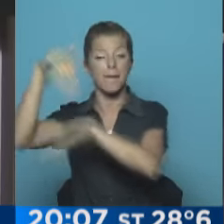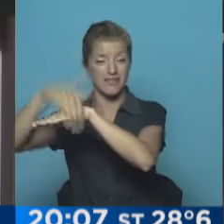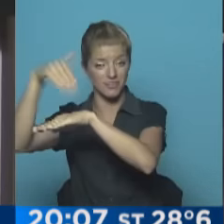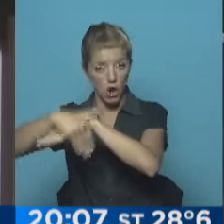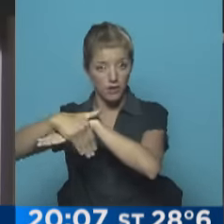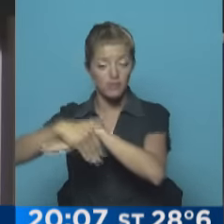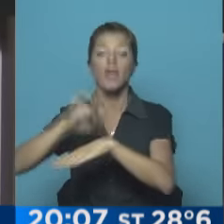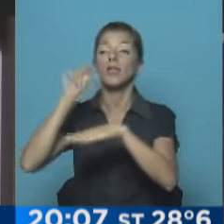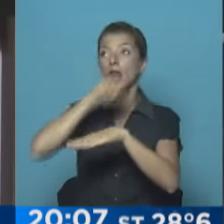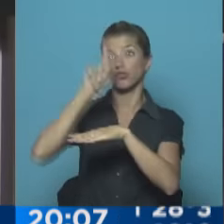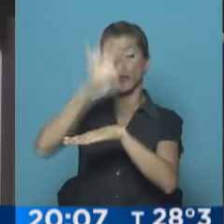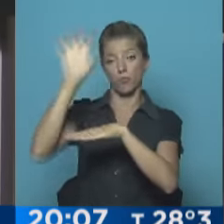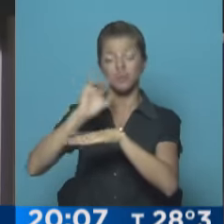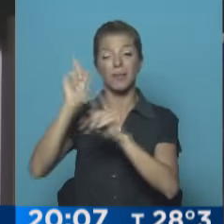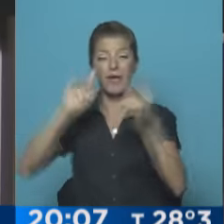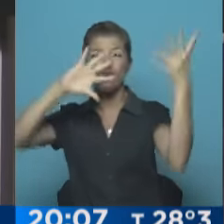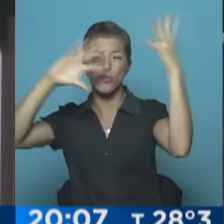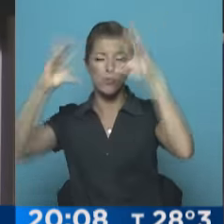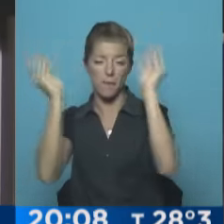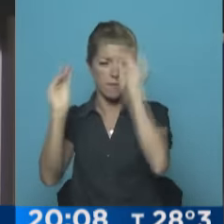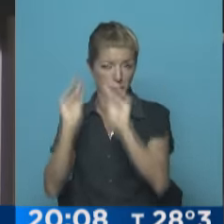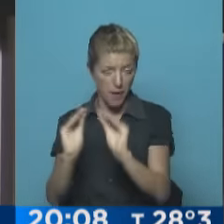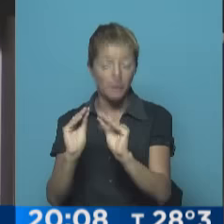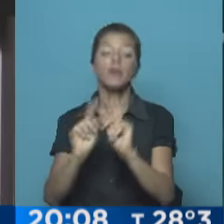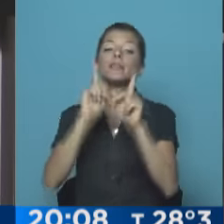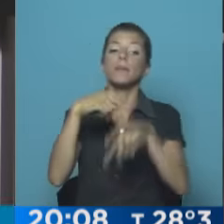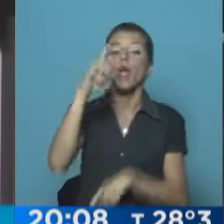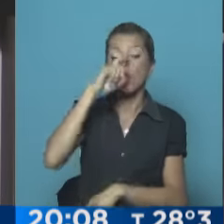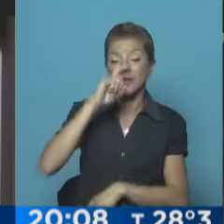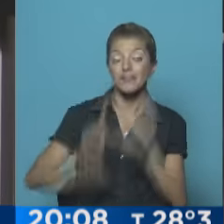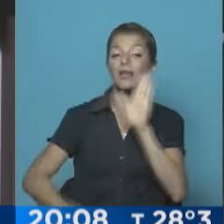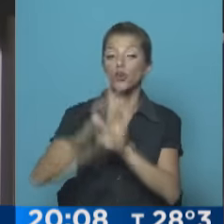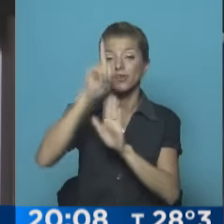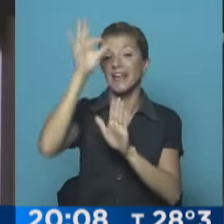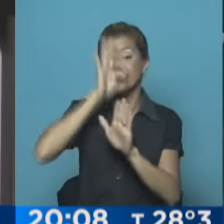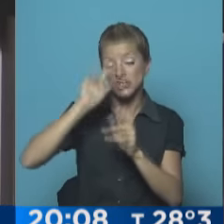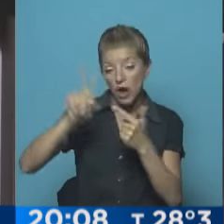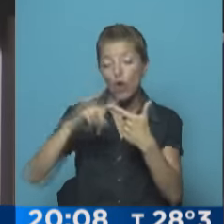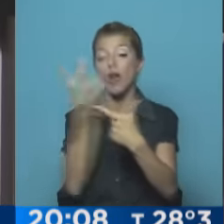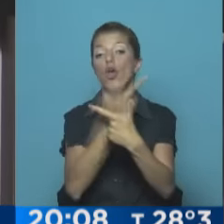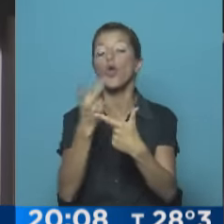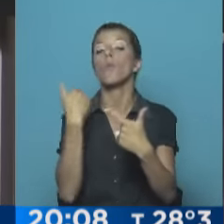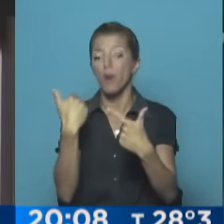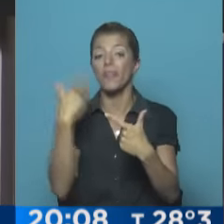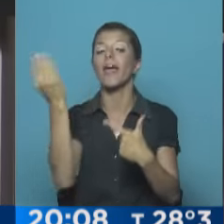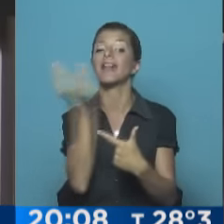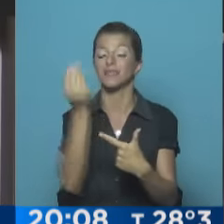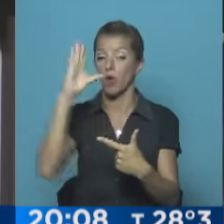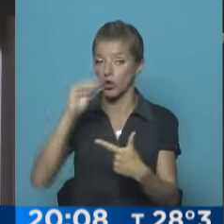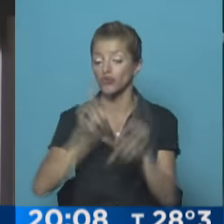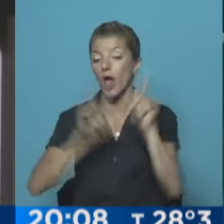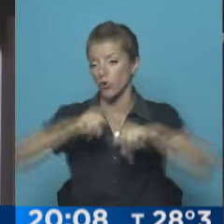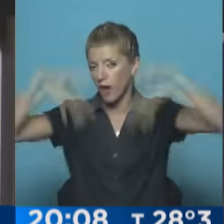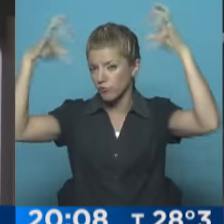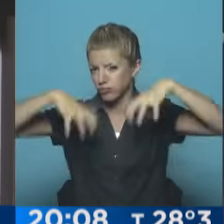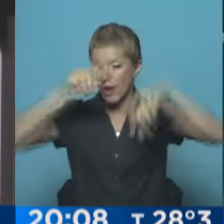las zonas con aumento de nubosidad y también en el norte de Corrientes y en el Chaco, la posibilidad recién hacia el final del día sábado de algunas tormentas en forma